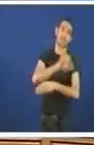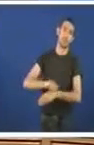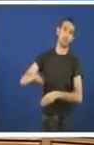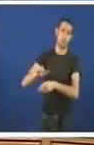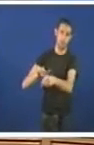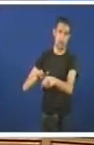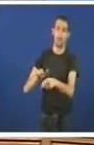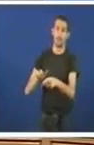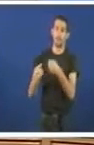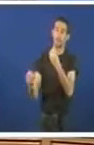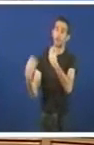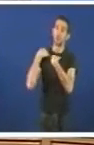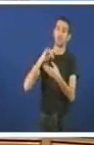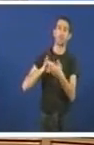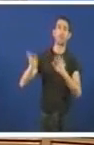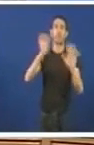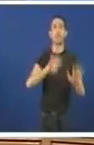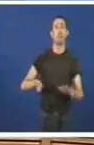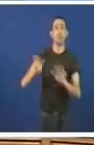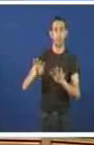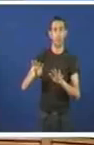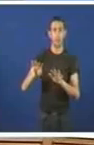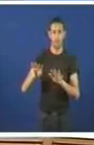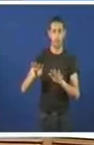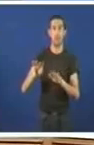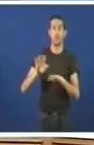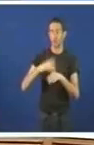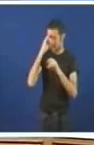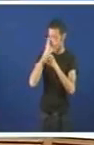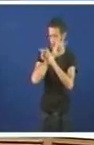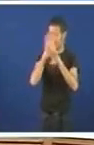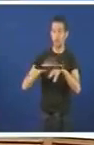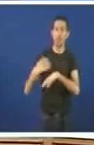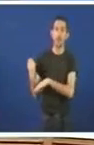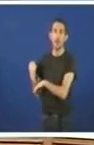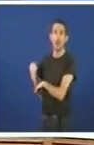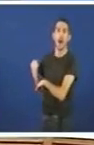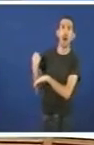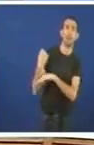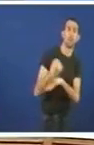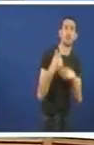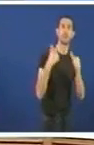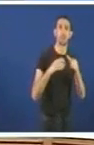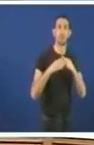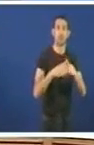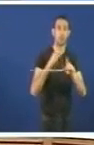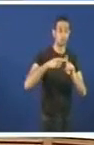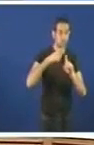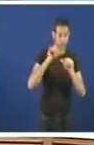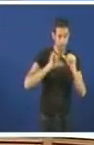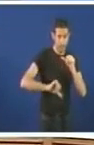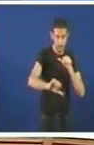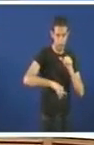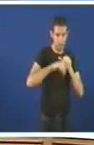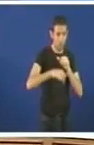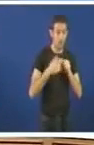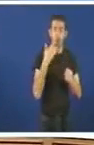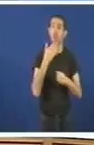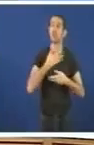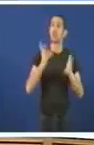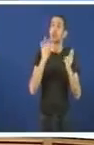onte e unha notificación clara para que se poda apoyar e que se poda utilizar a partir de hoxe en calquer pedido de un